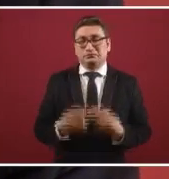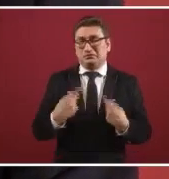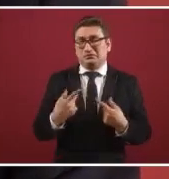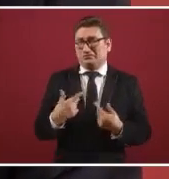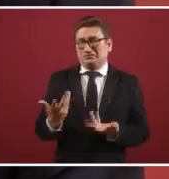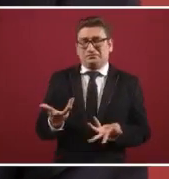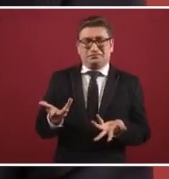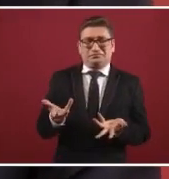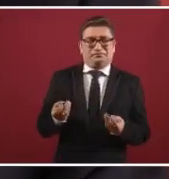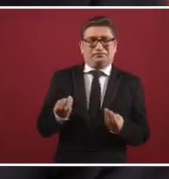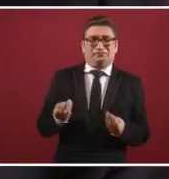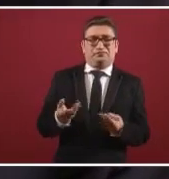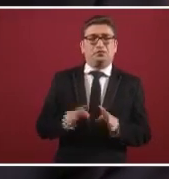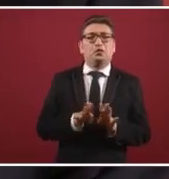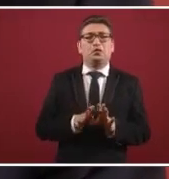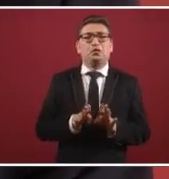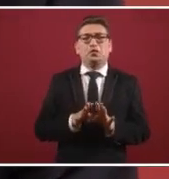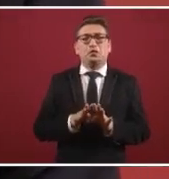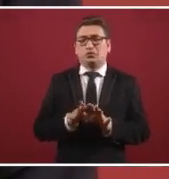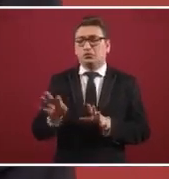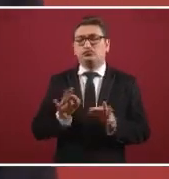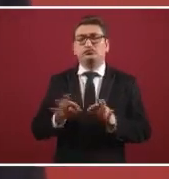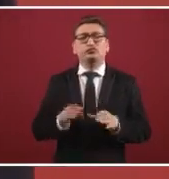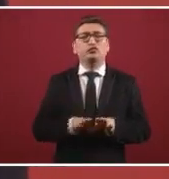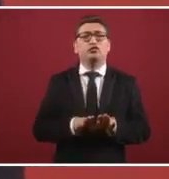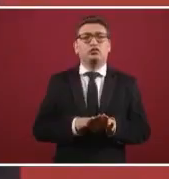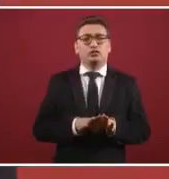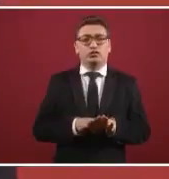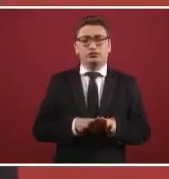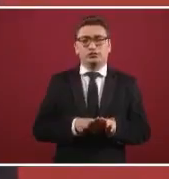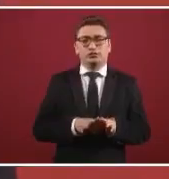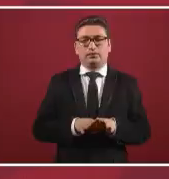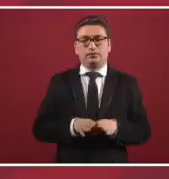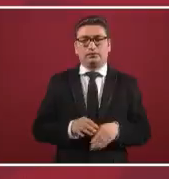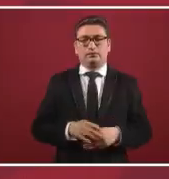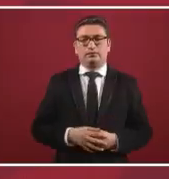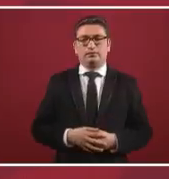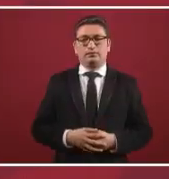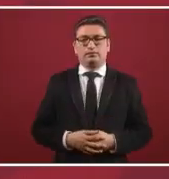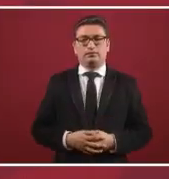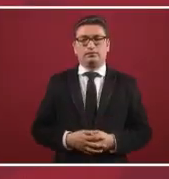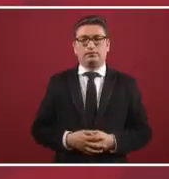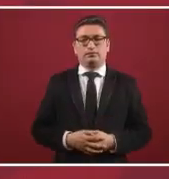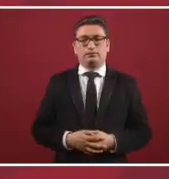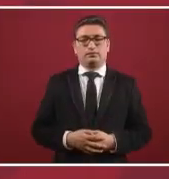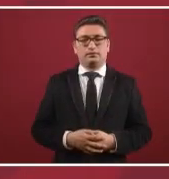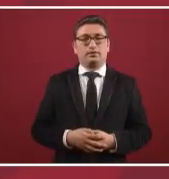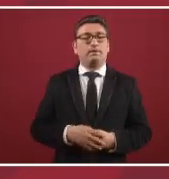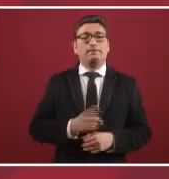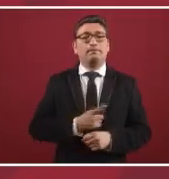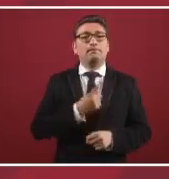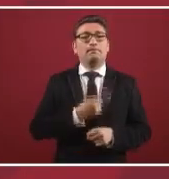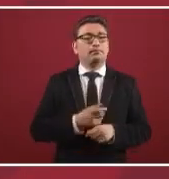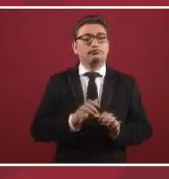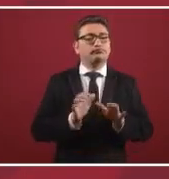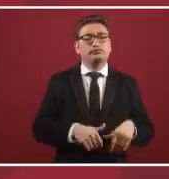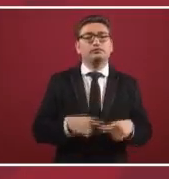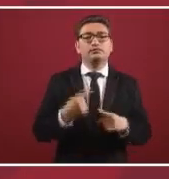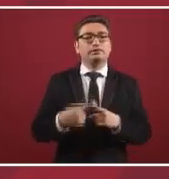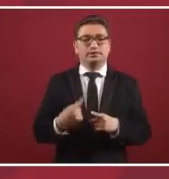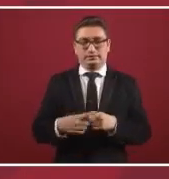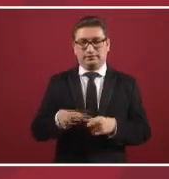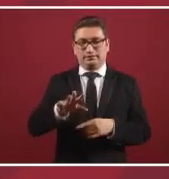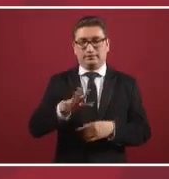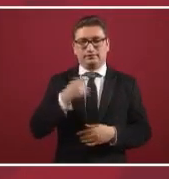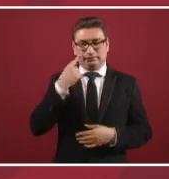Bueno, ¿qué resolvían? Pues vamos a darle entrada. Estamos hablando